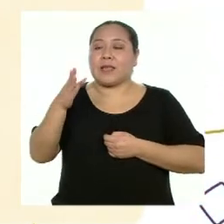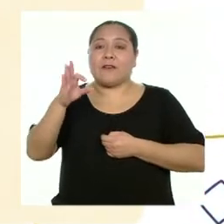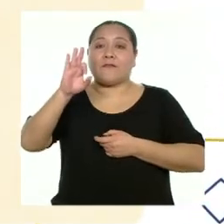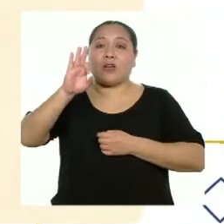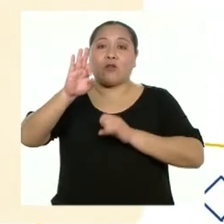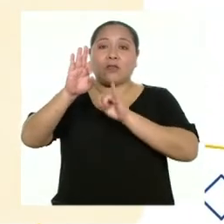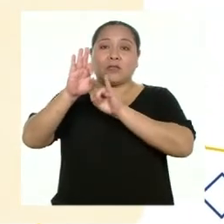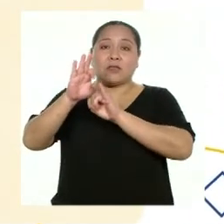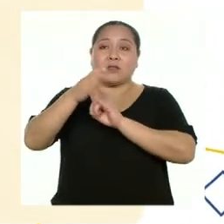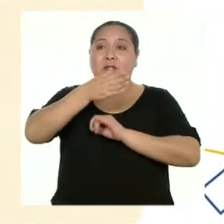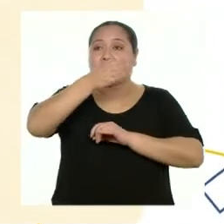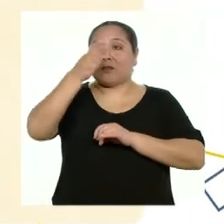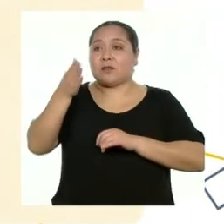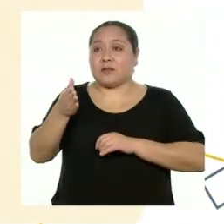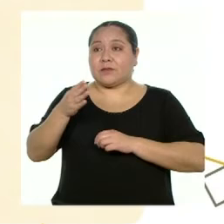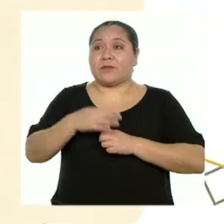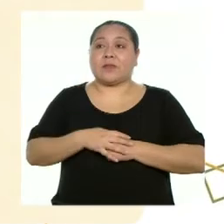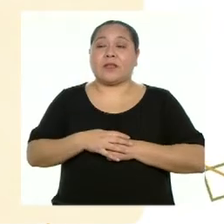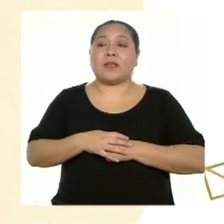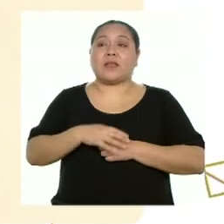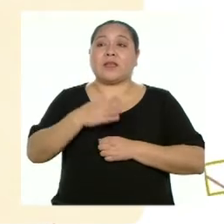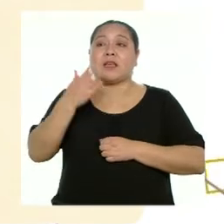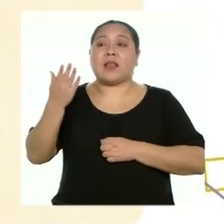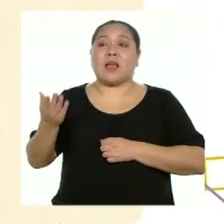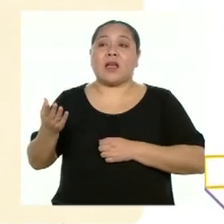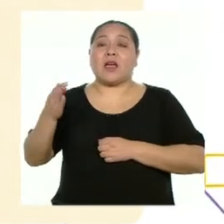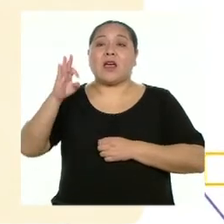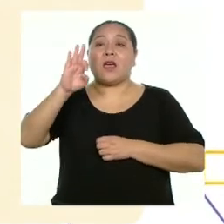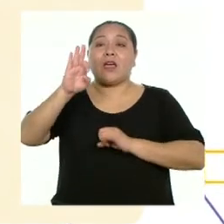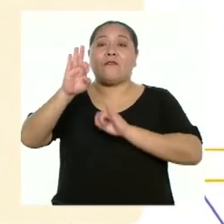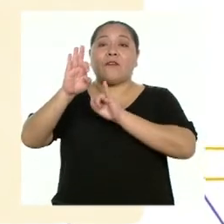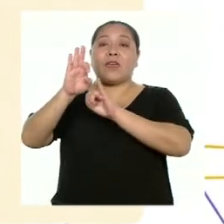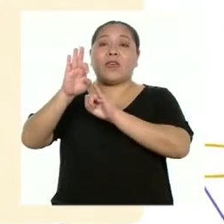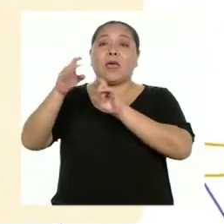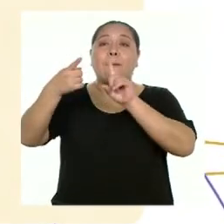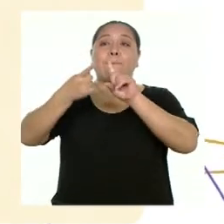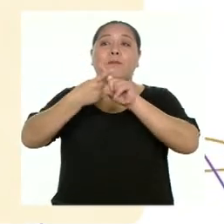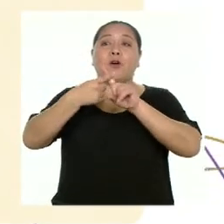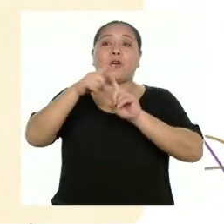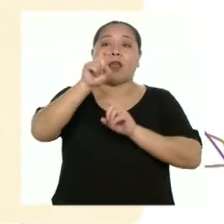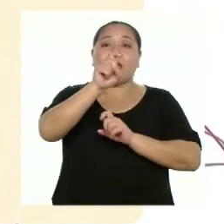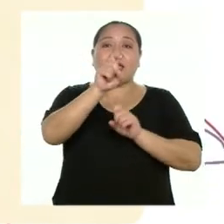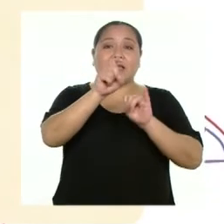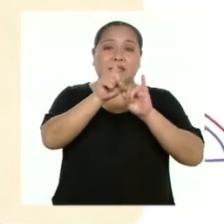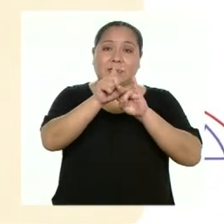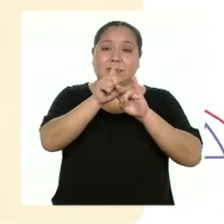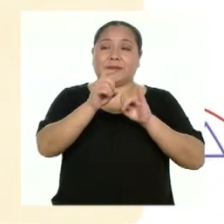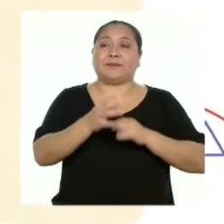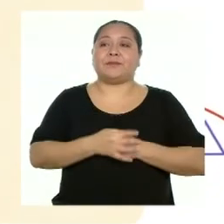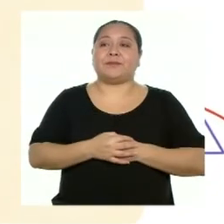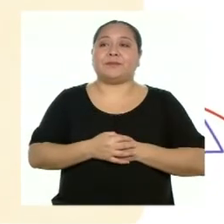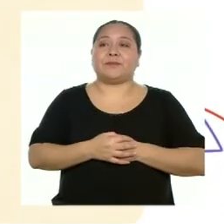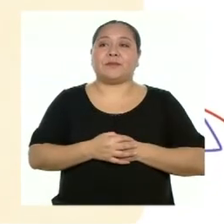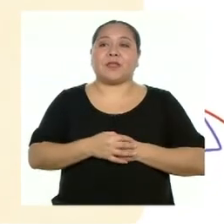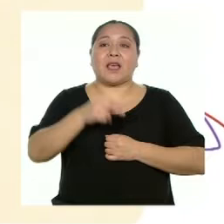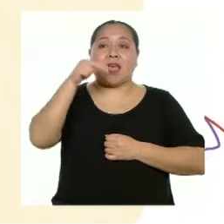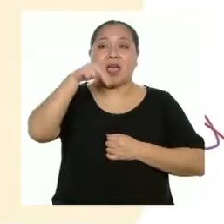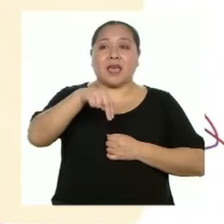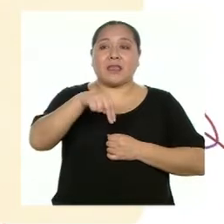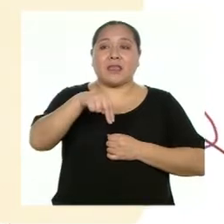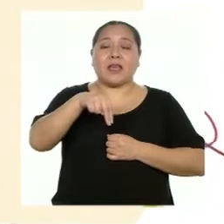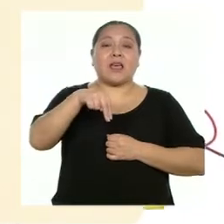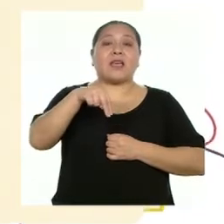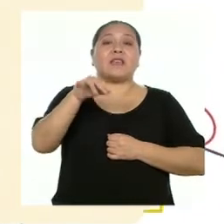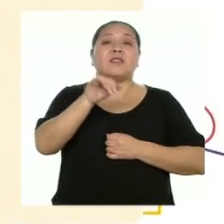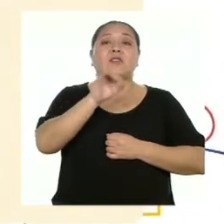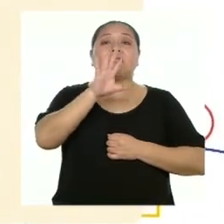columna. Y en esta última columna multiplicamos cada marca de clase por su frecuencia absoluta, donde n es